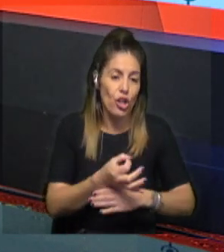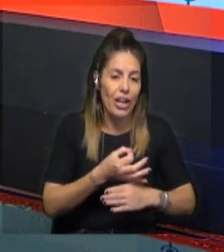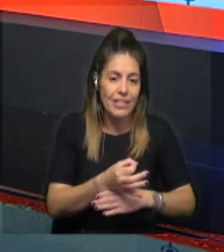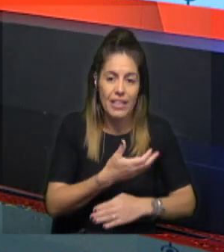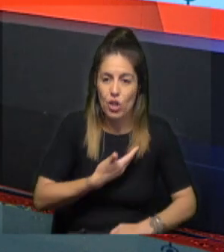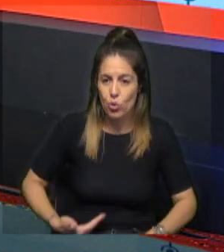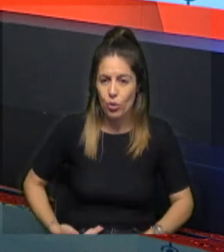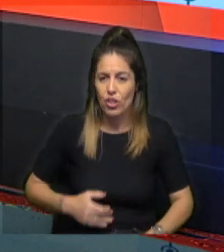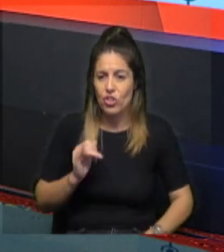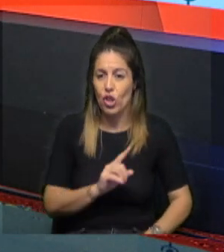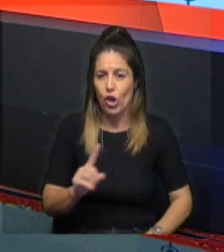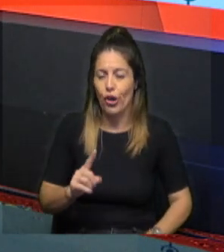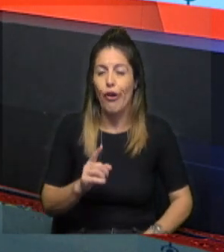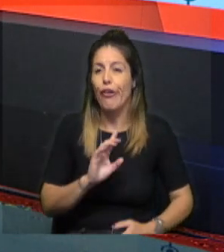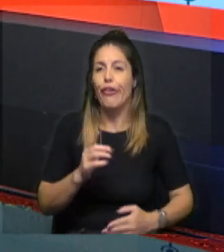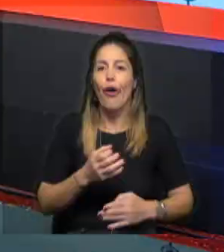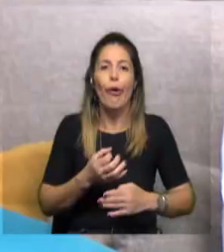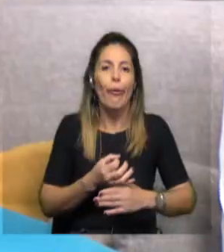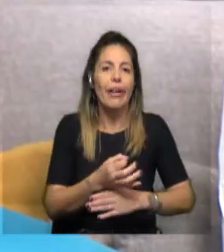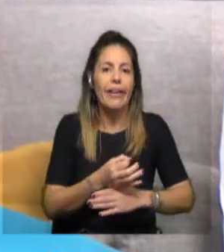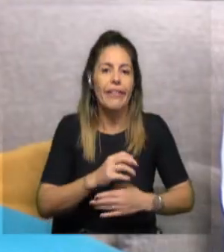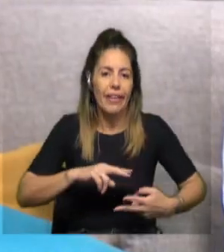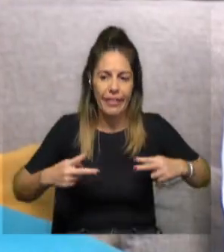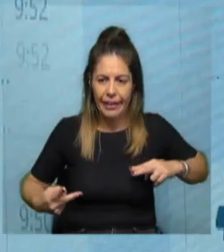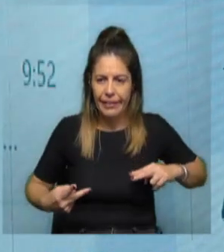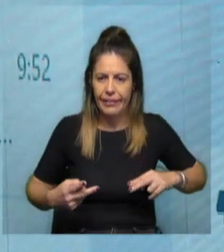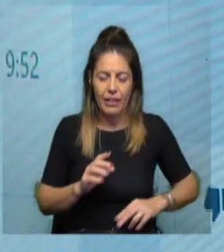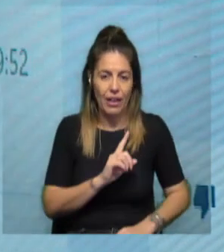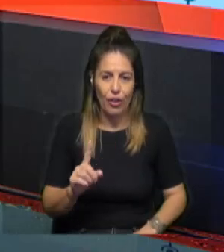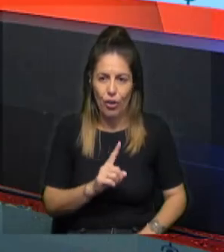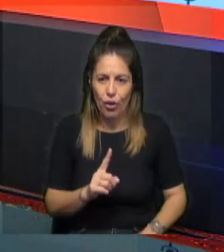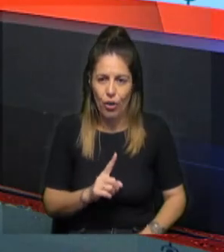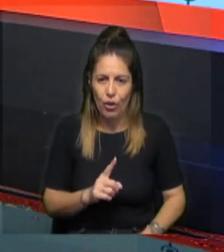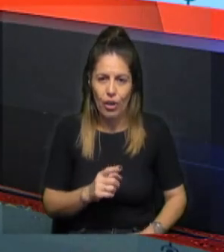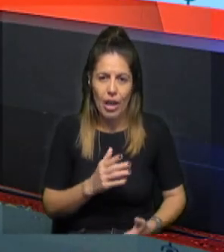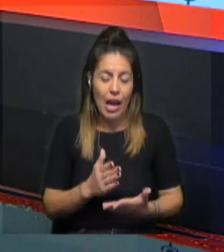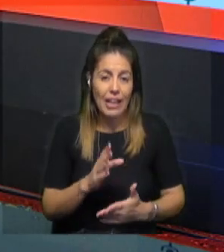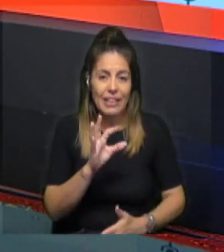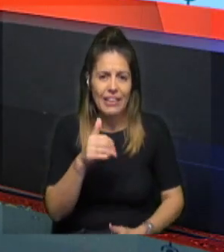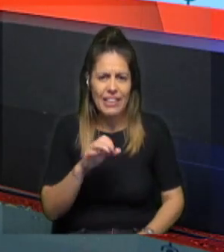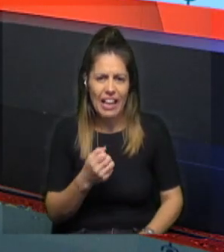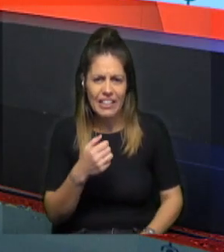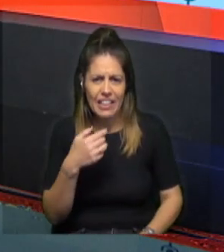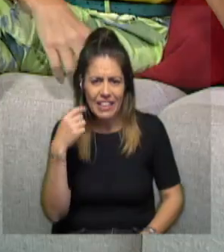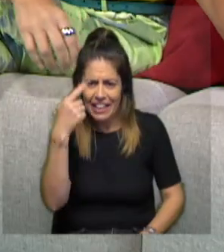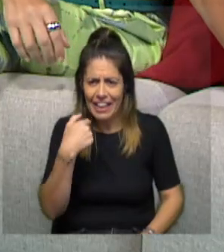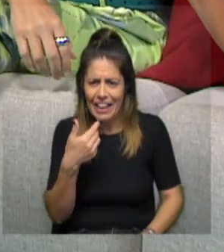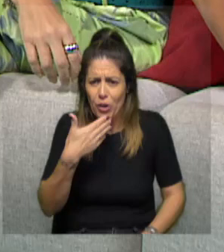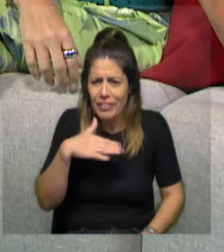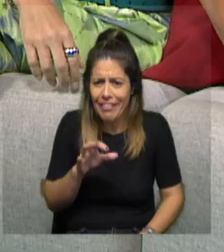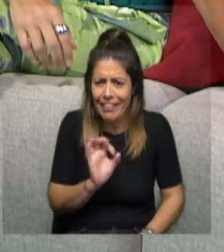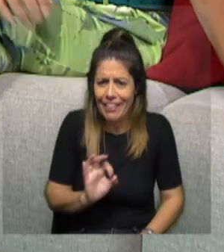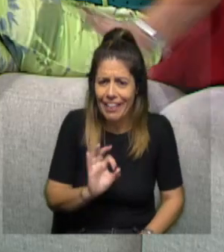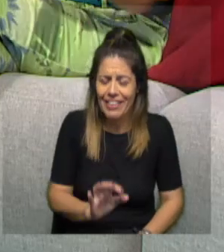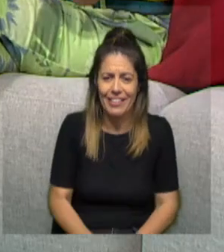queremos saber. No una clase de genética canina. Fui yo que apetí la genética. Hasta Tania tiene cara de no entender nada. No, hasta no, Tania. Sí,